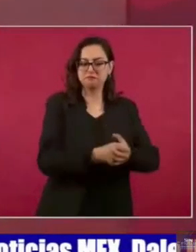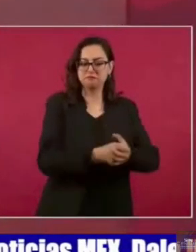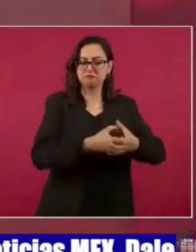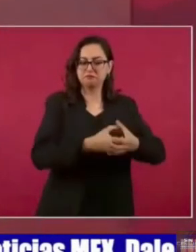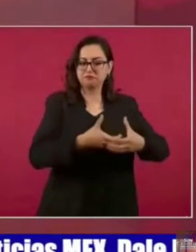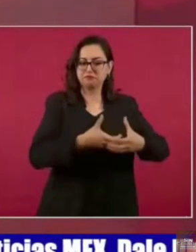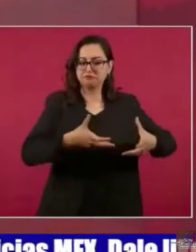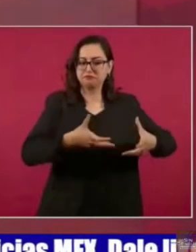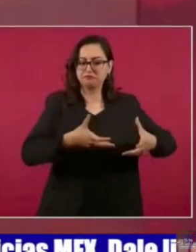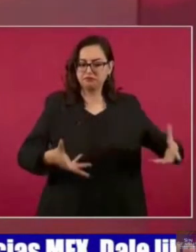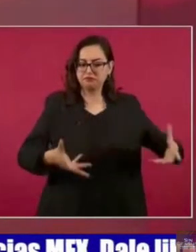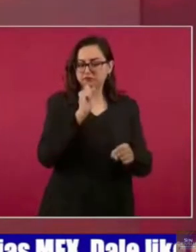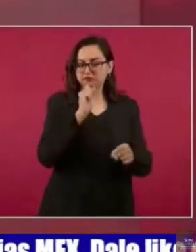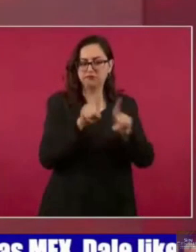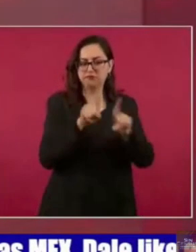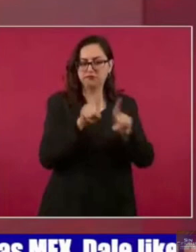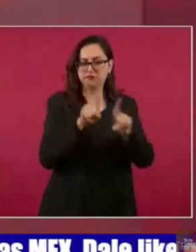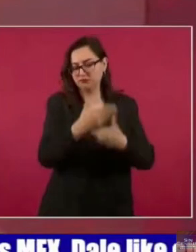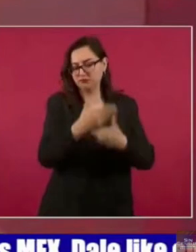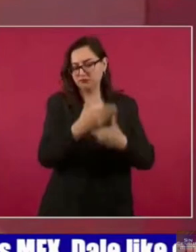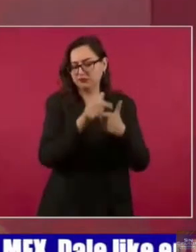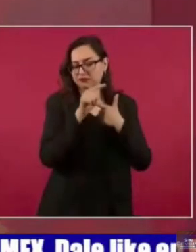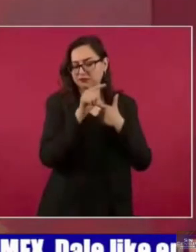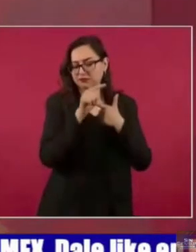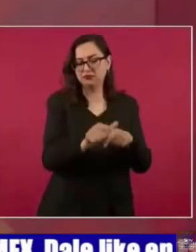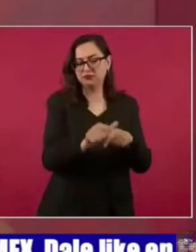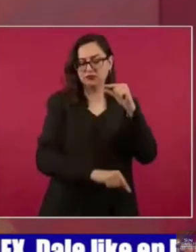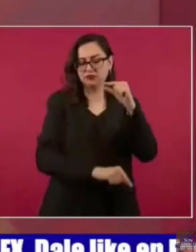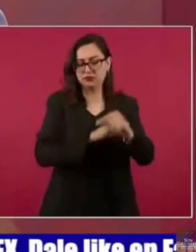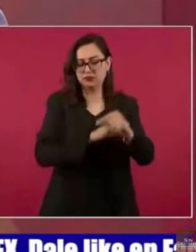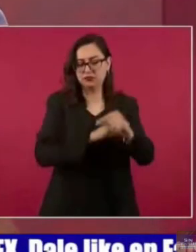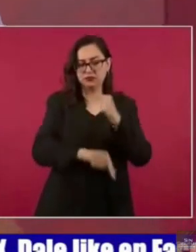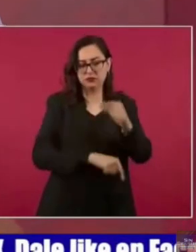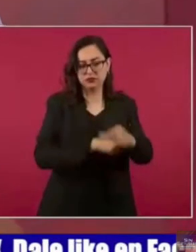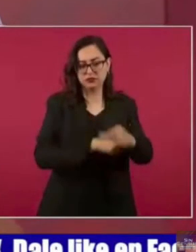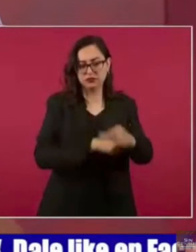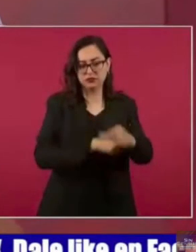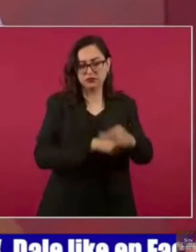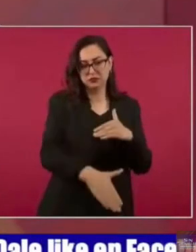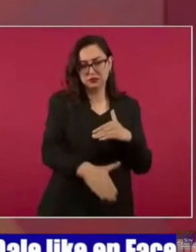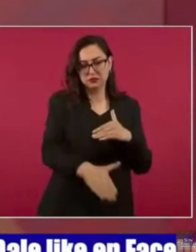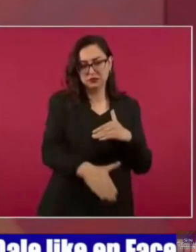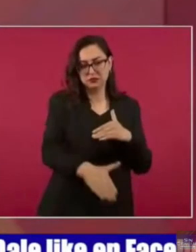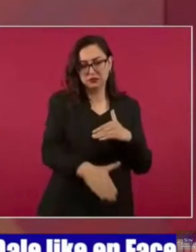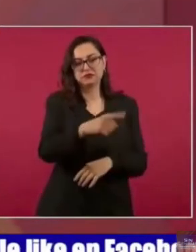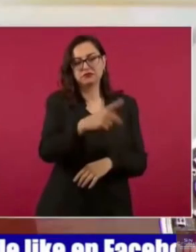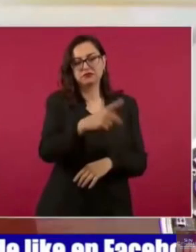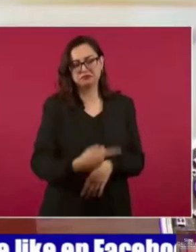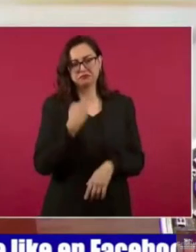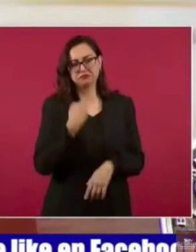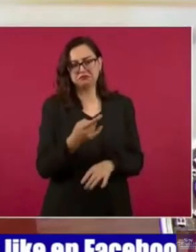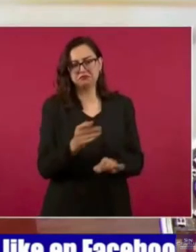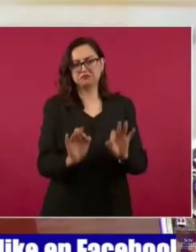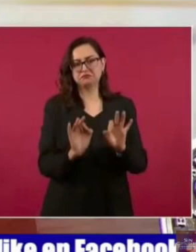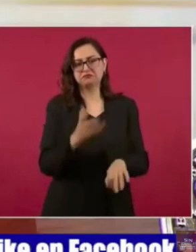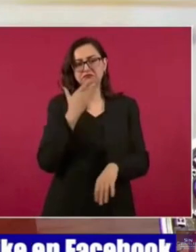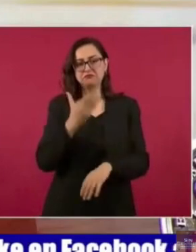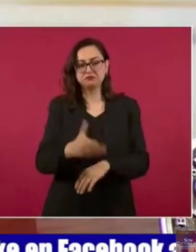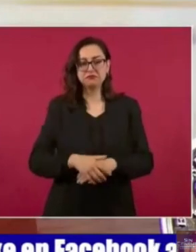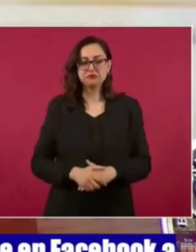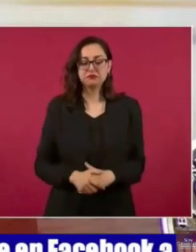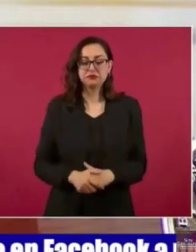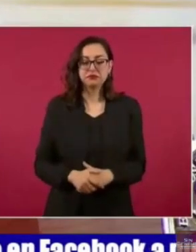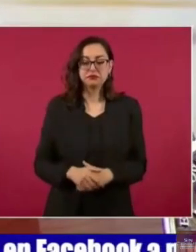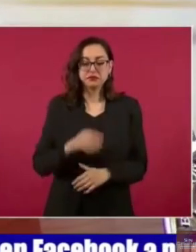lo utilicen desde la oposición para intentar golpetear. No voy a alcanzar a reparar todo el daño